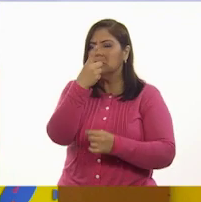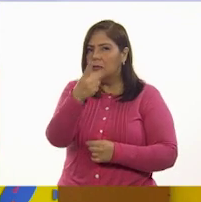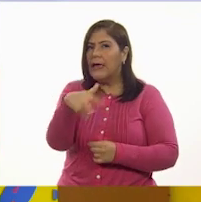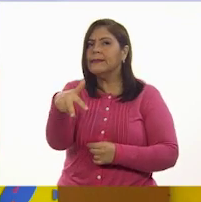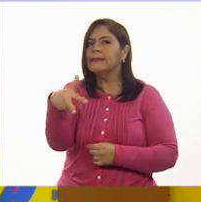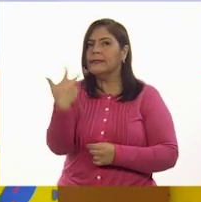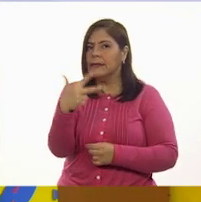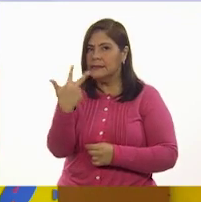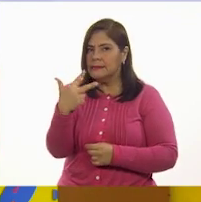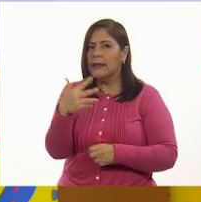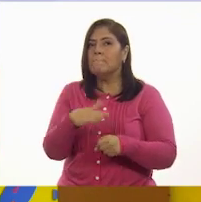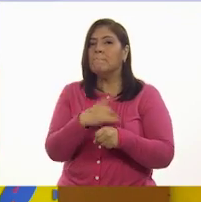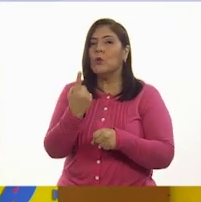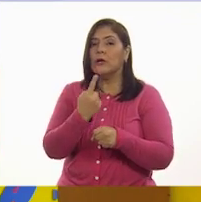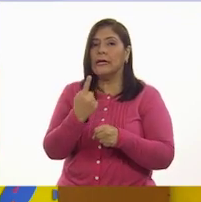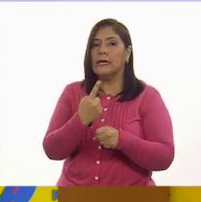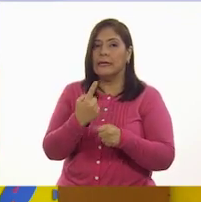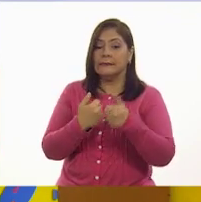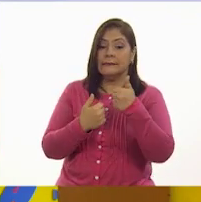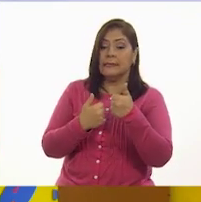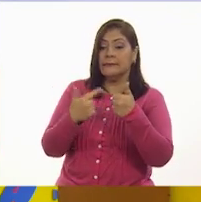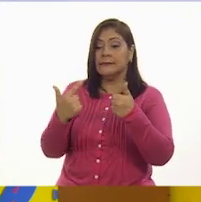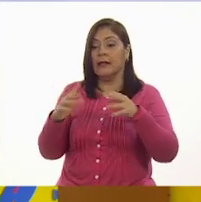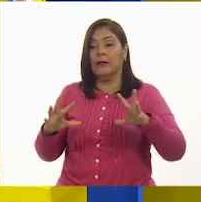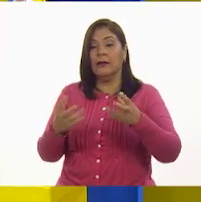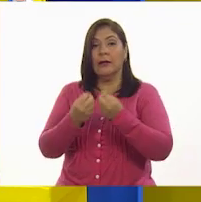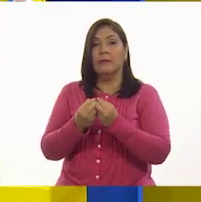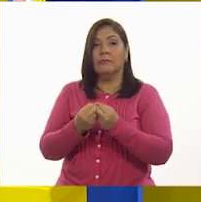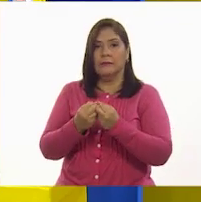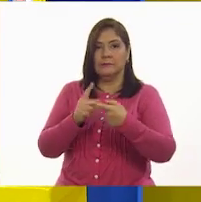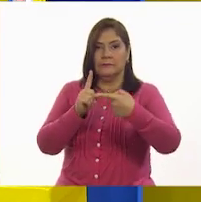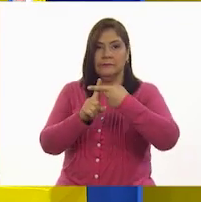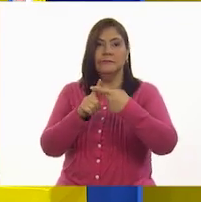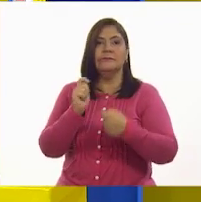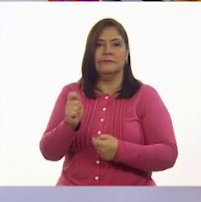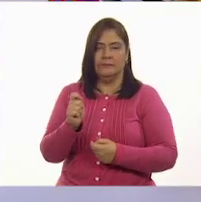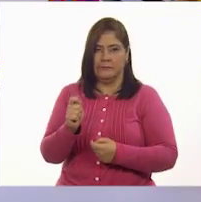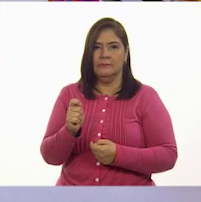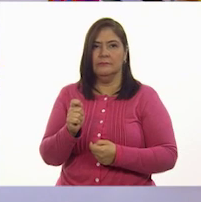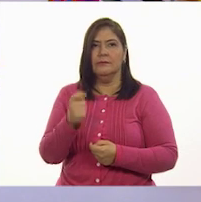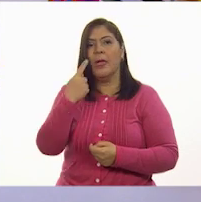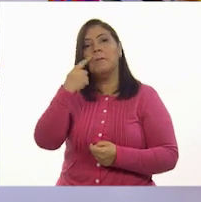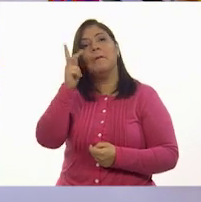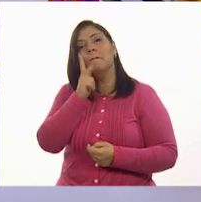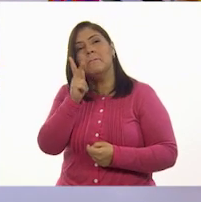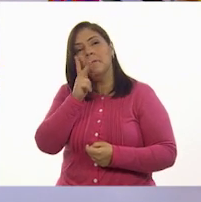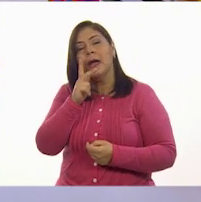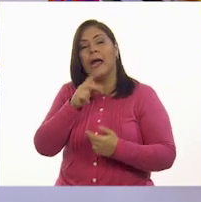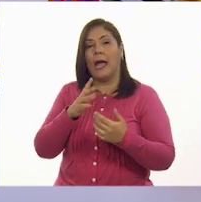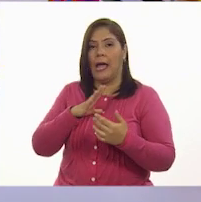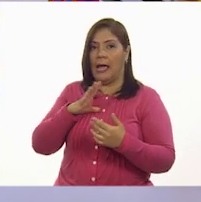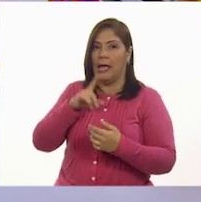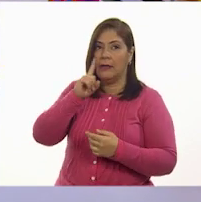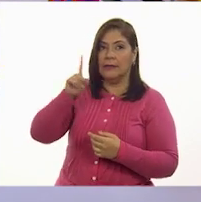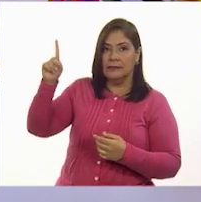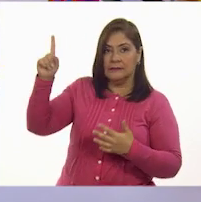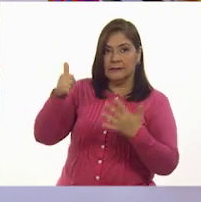porque le estamos sumando. Así es. Vamos a comprobarlo, ¿te parece? Vamos a comprobarlo. Entonces, si ya tenemos aquí